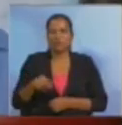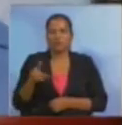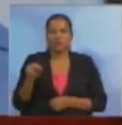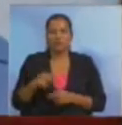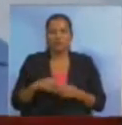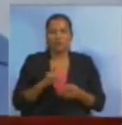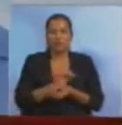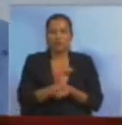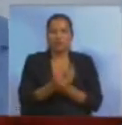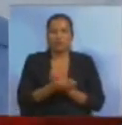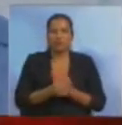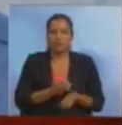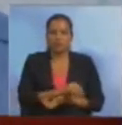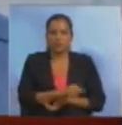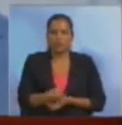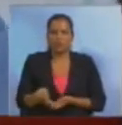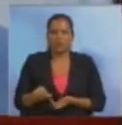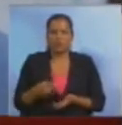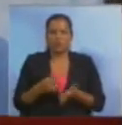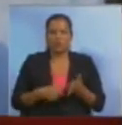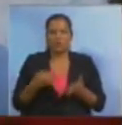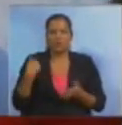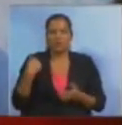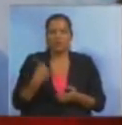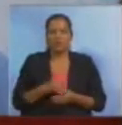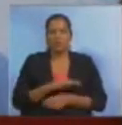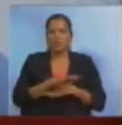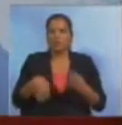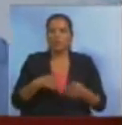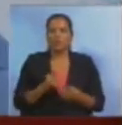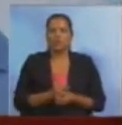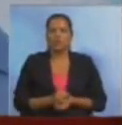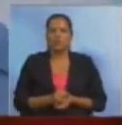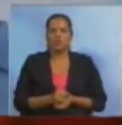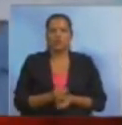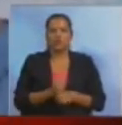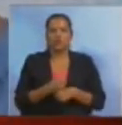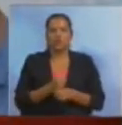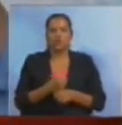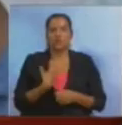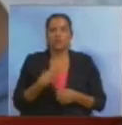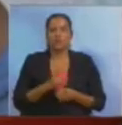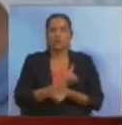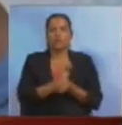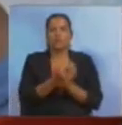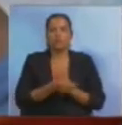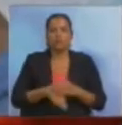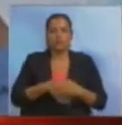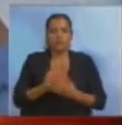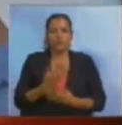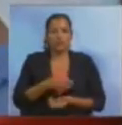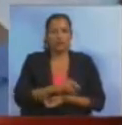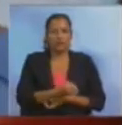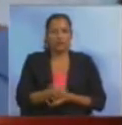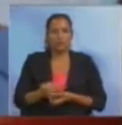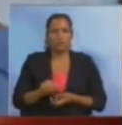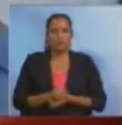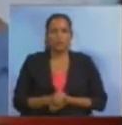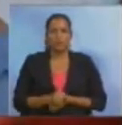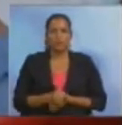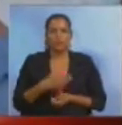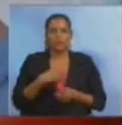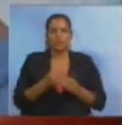habido cambio de suelo. Esto debió haberse sacado todo, haber hecho cambio de suelo, realmente ellos haber dejado